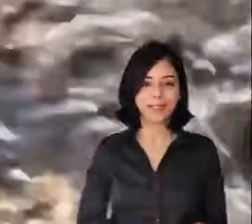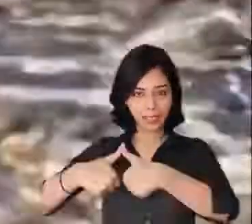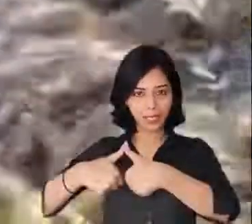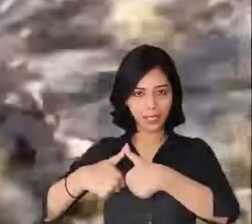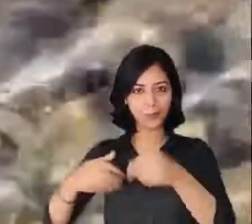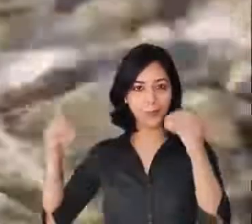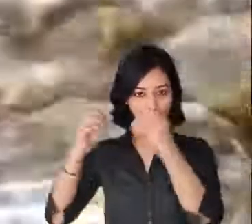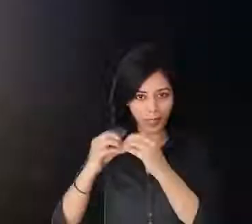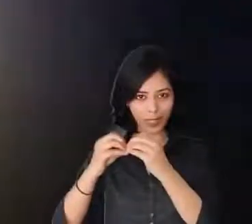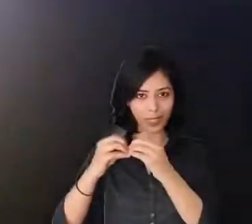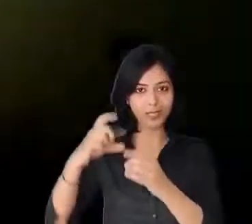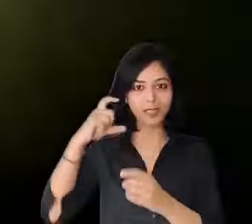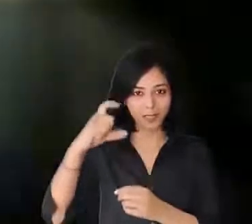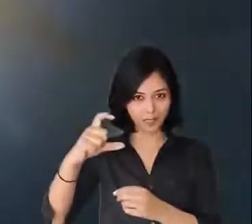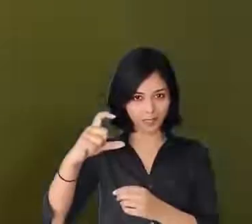las piedras que había en el agua.